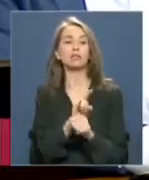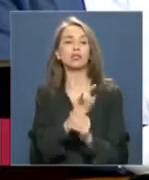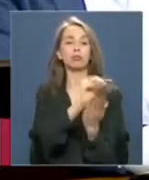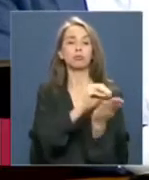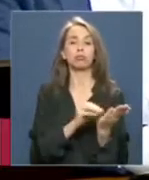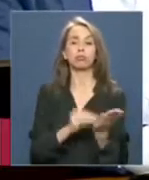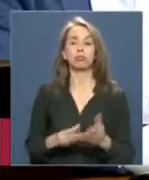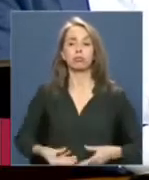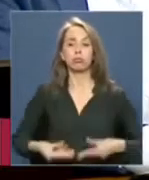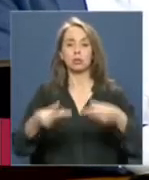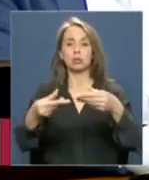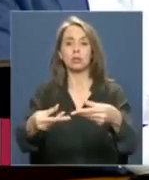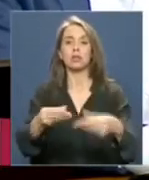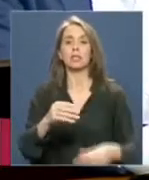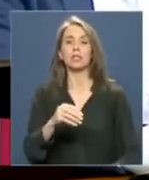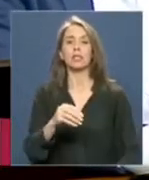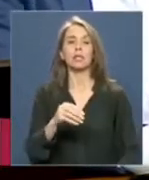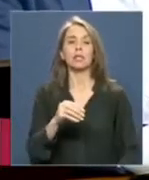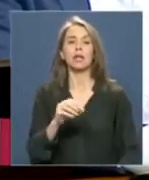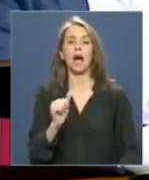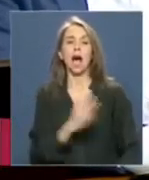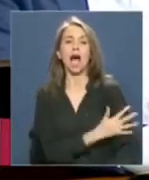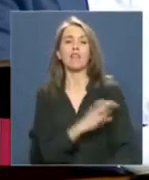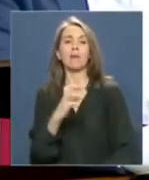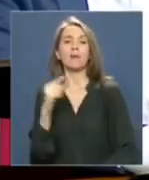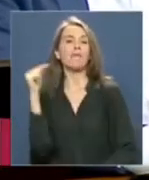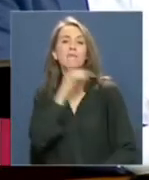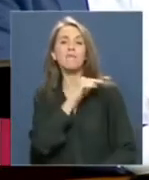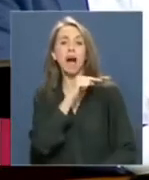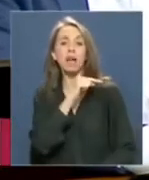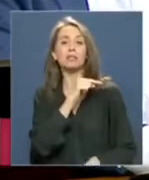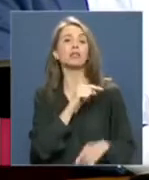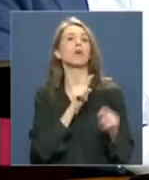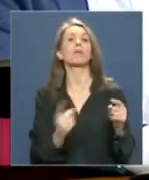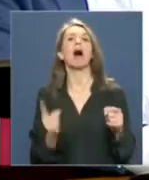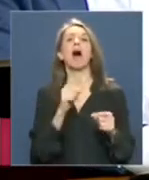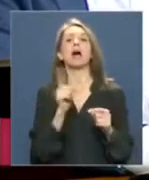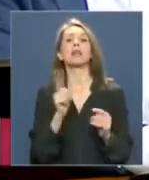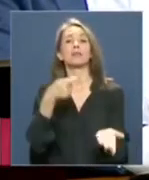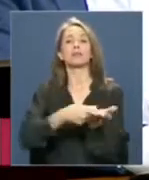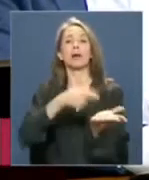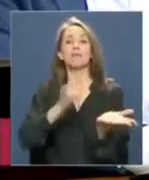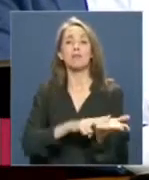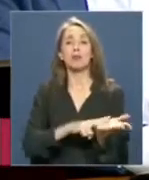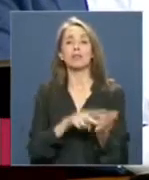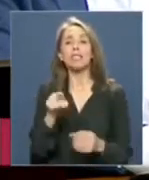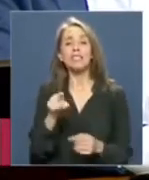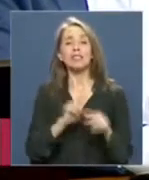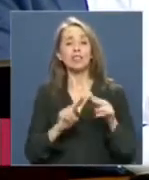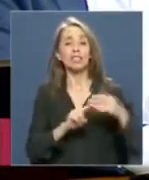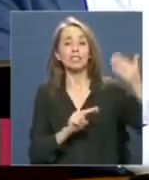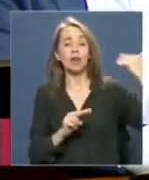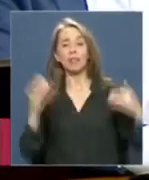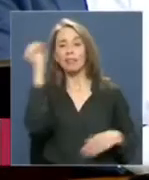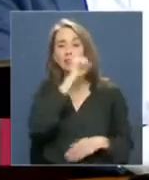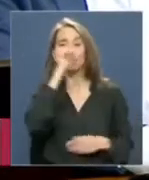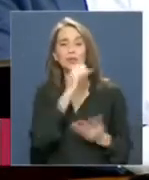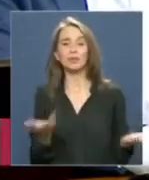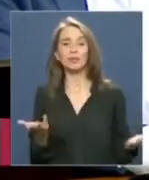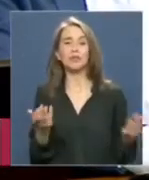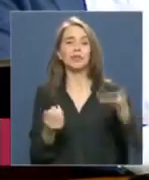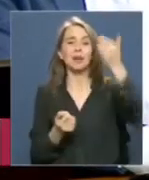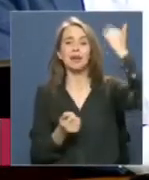y presentaron ISAPRES de papel, AFP de papel, para poder acogerse al beneficio. Esas son cochinadas grandes, son cochinadas